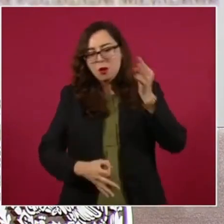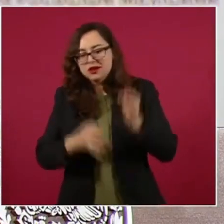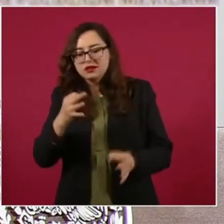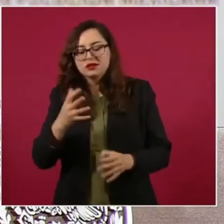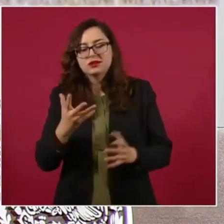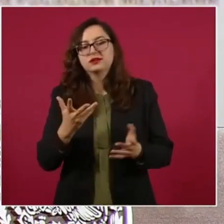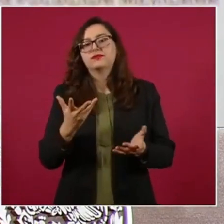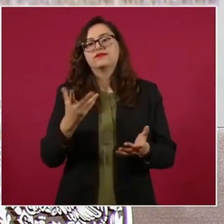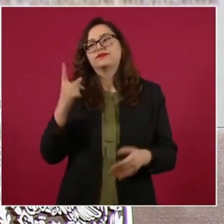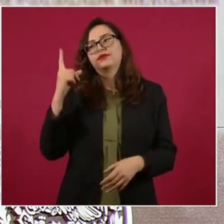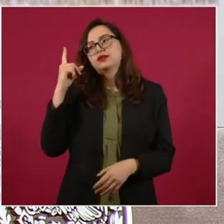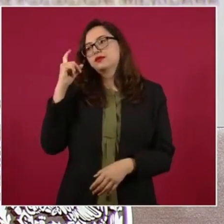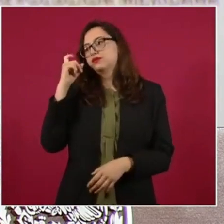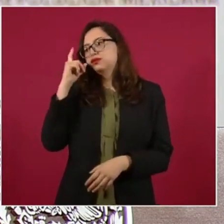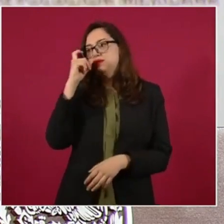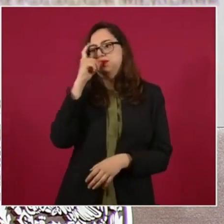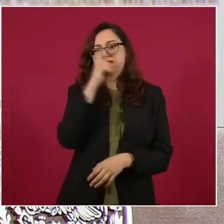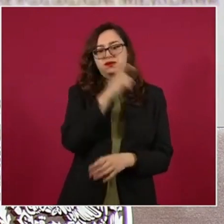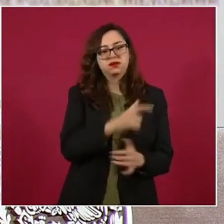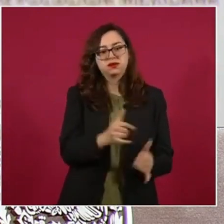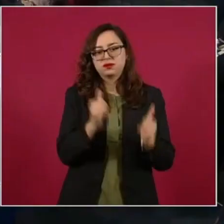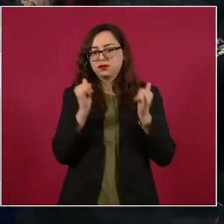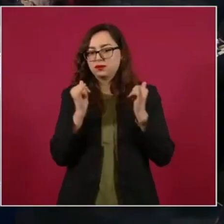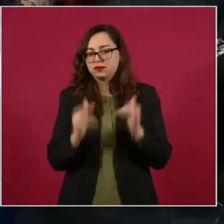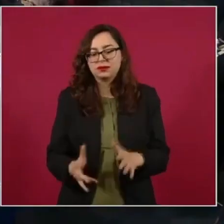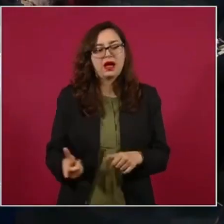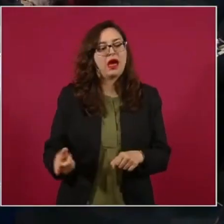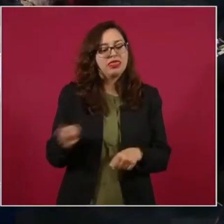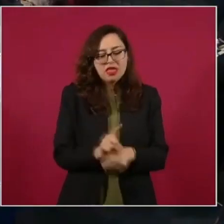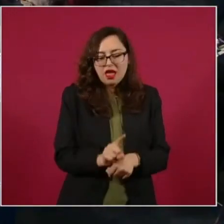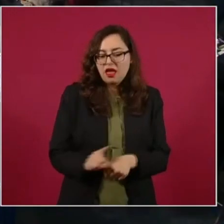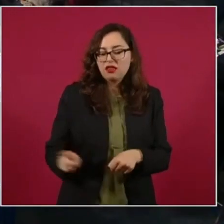para que salgan las cosas,